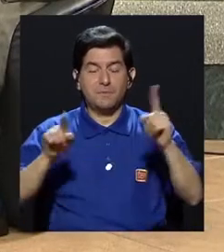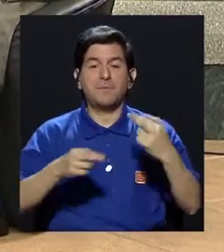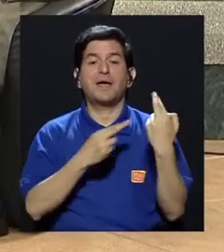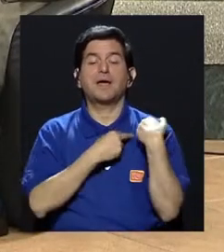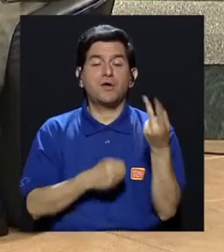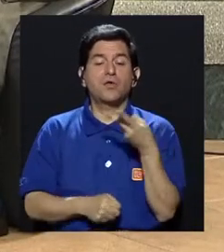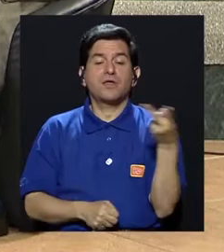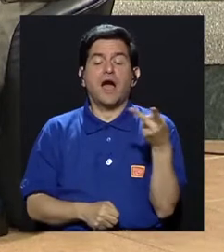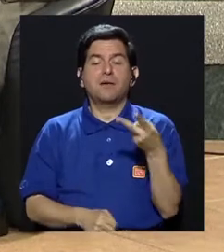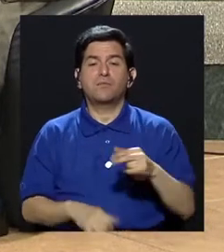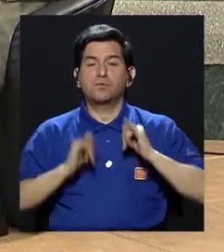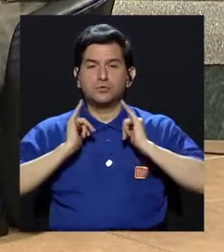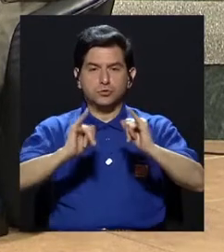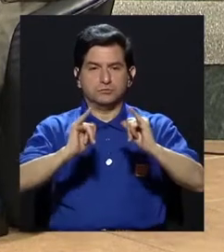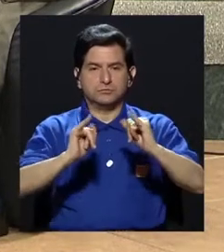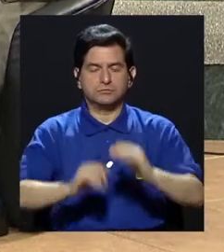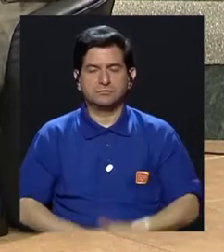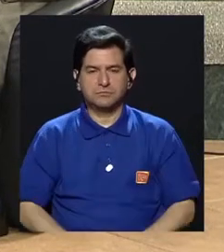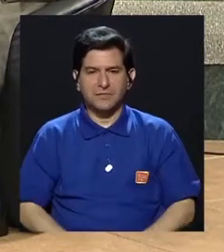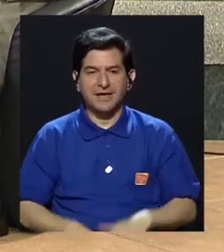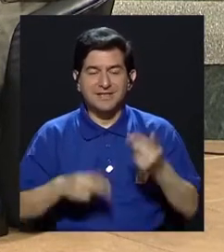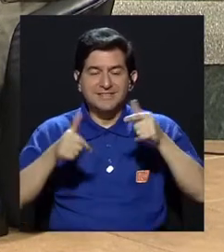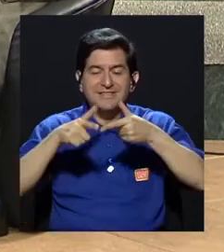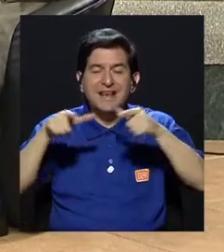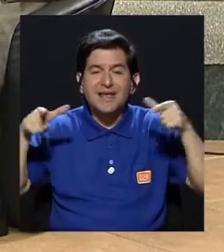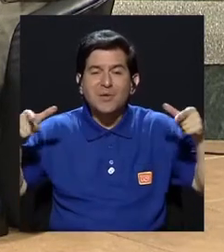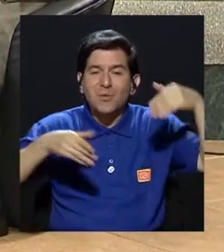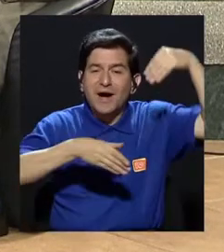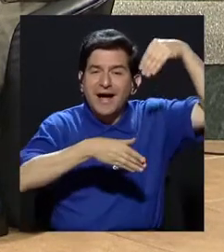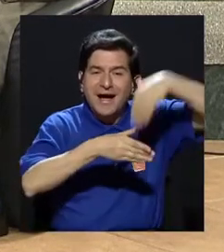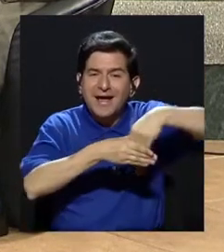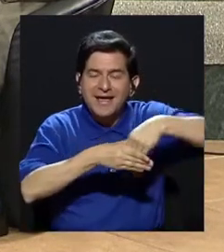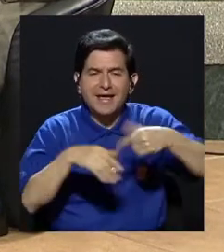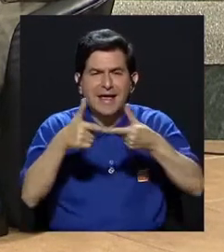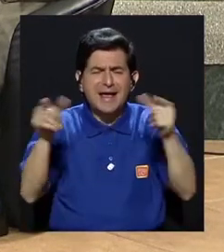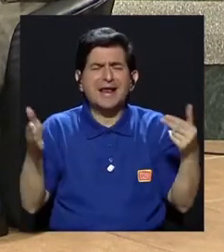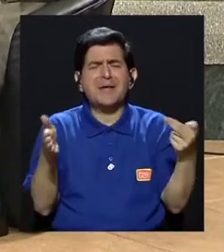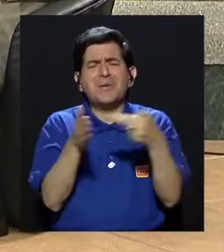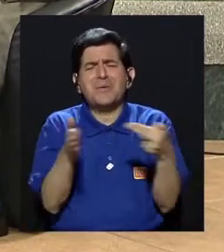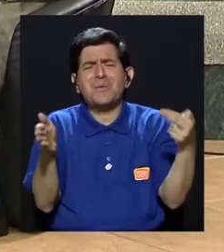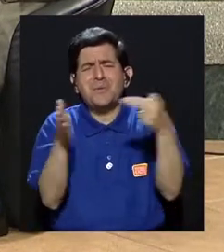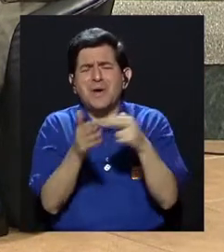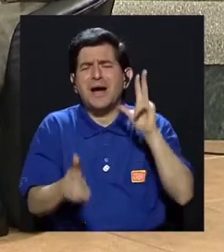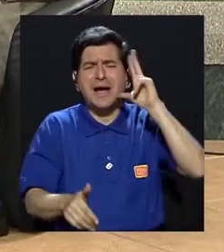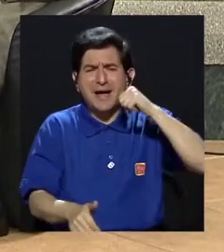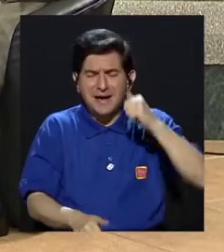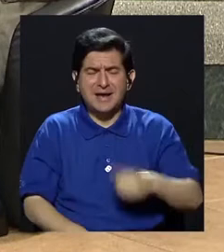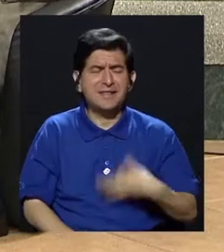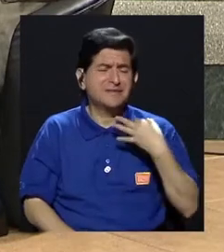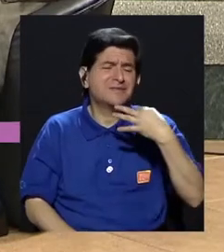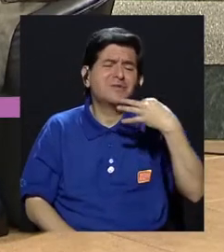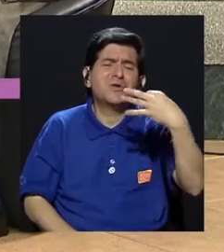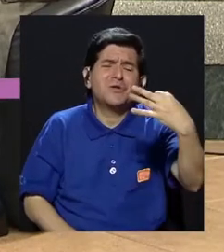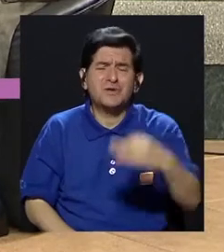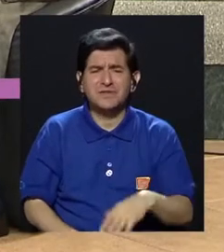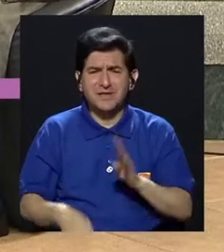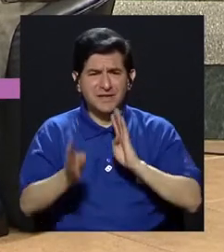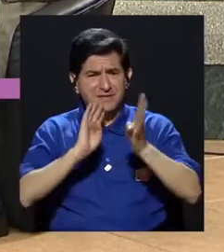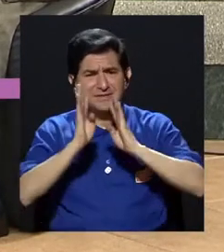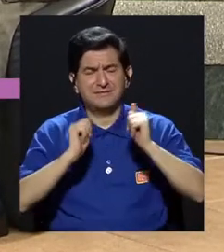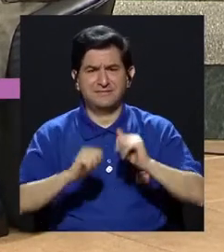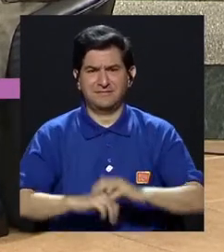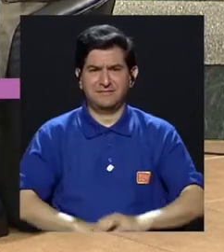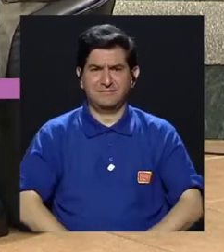es responsabilidad de los dos por igual. Uh-huh. Entonces, está en el lenguaje se reproduce el machismo, en el lenguaje de la vida diaria